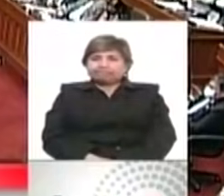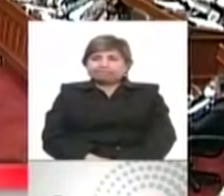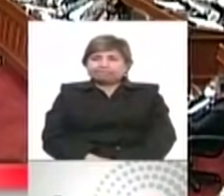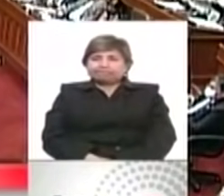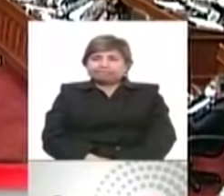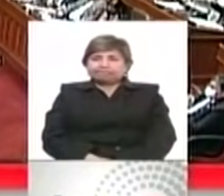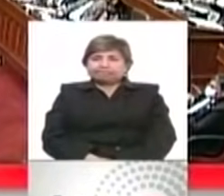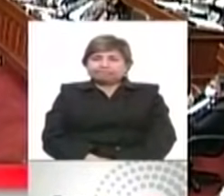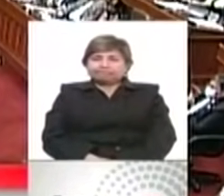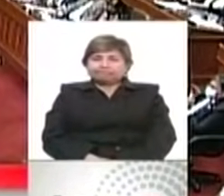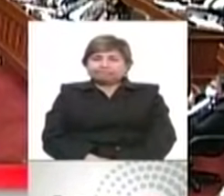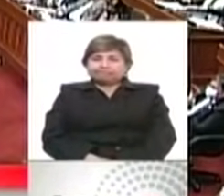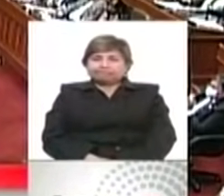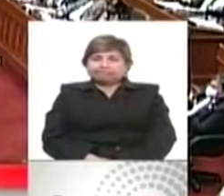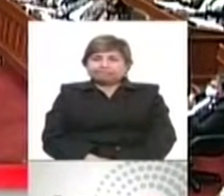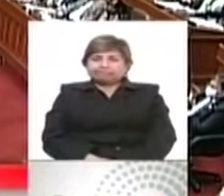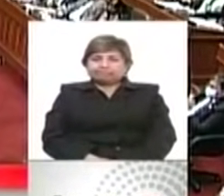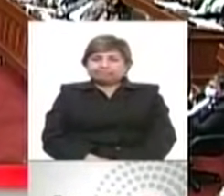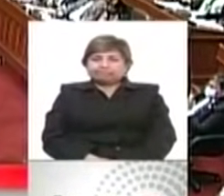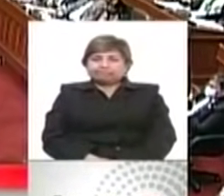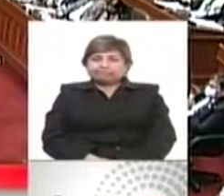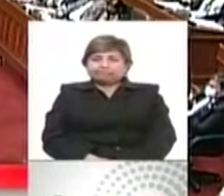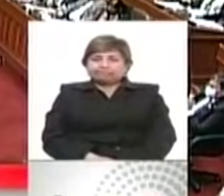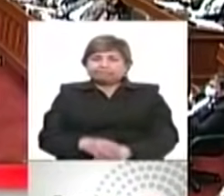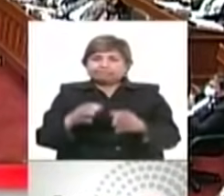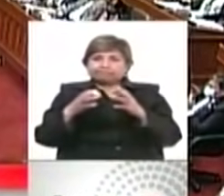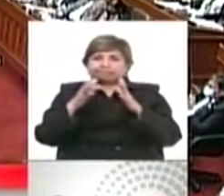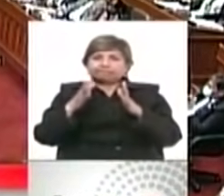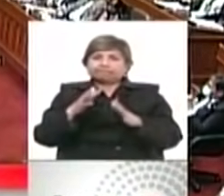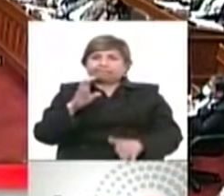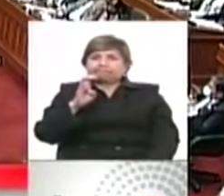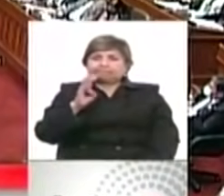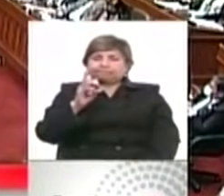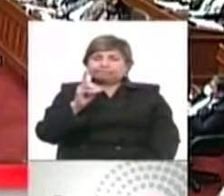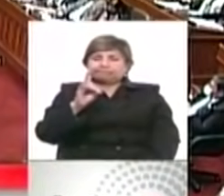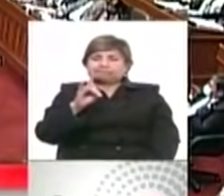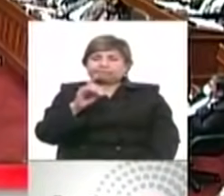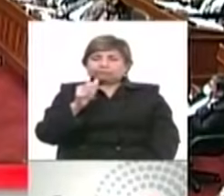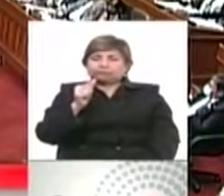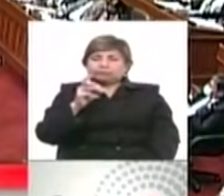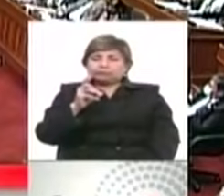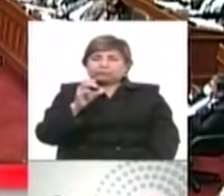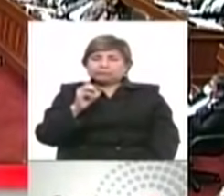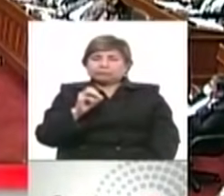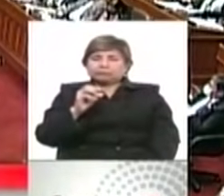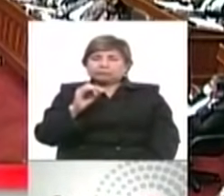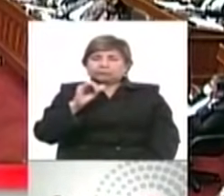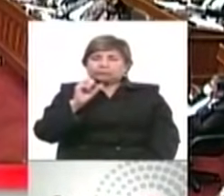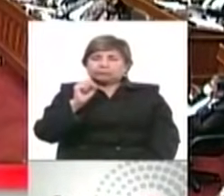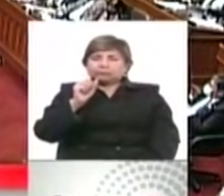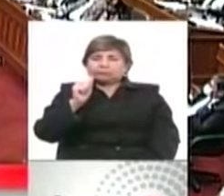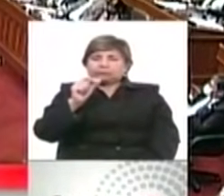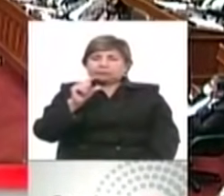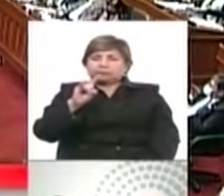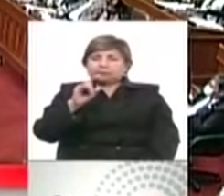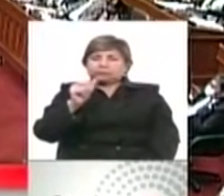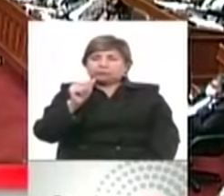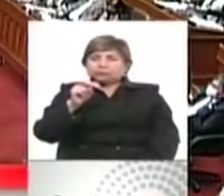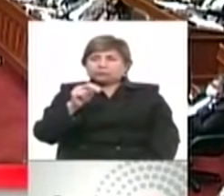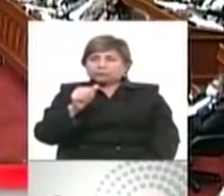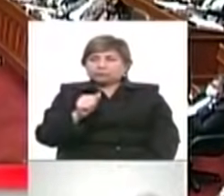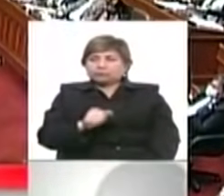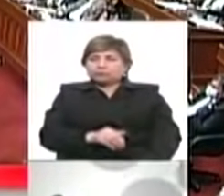cómo reacciona usted cuando ve las encuestas que hacen notar que un sector muy